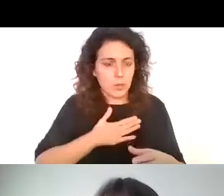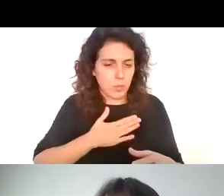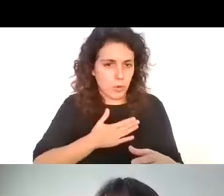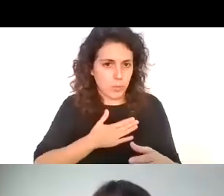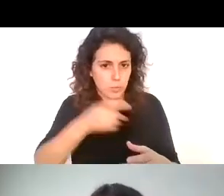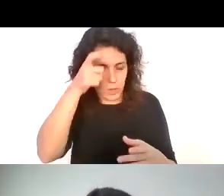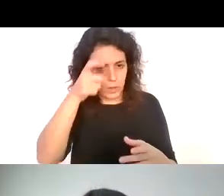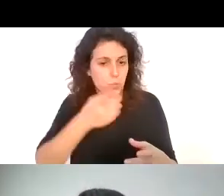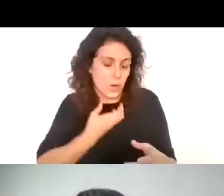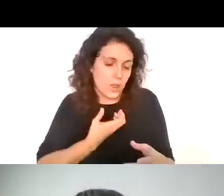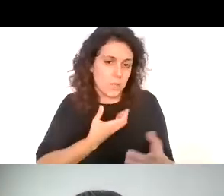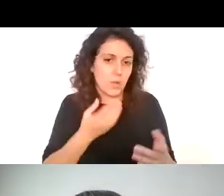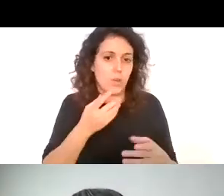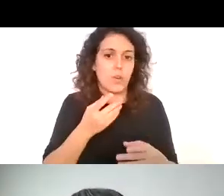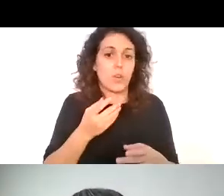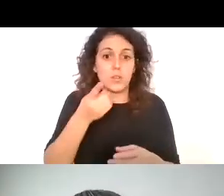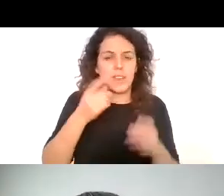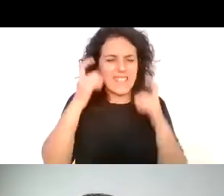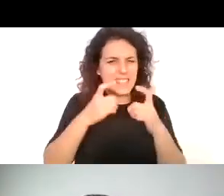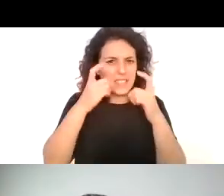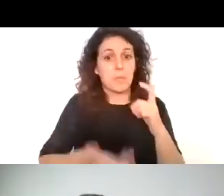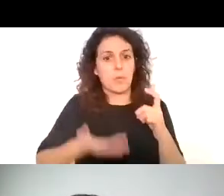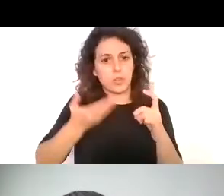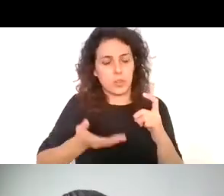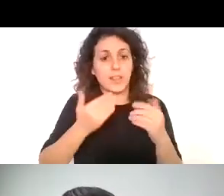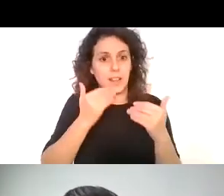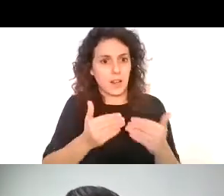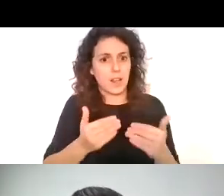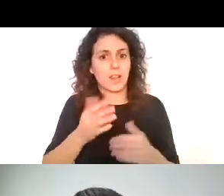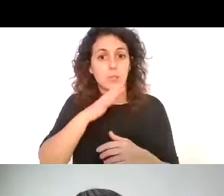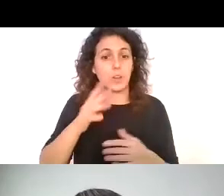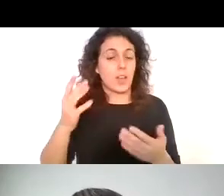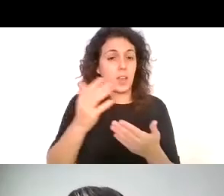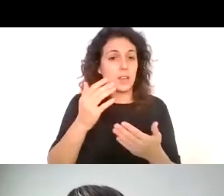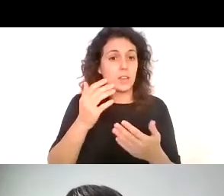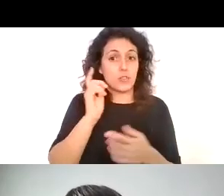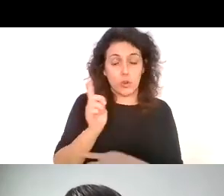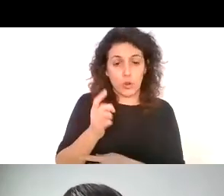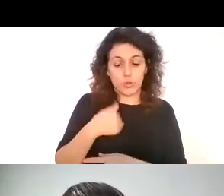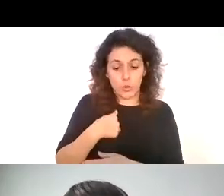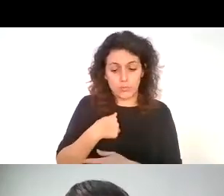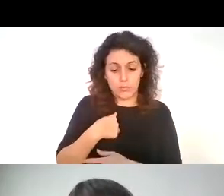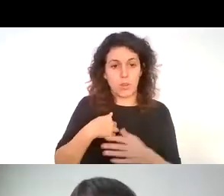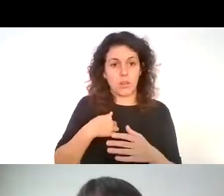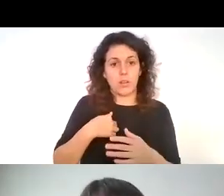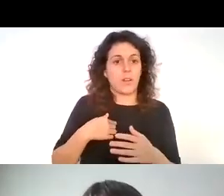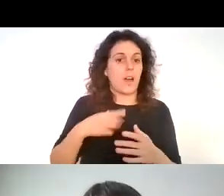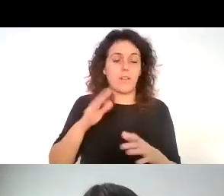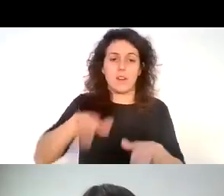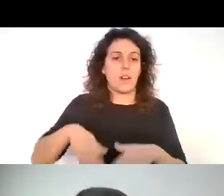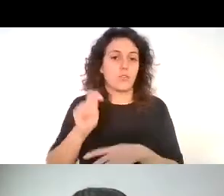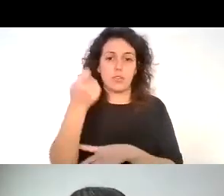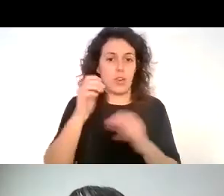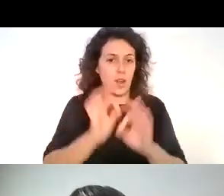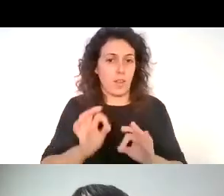agradecemos su esfuerzo porque es vital. Como comentábamos antes, solos no vamos a ir a ningún sitio. Entre todos es cómo podemos avanzar.